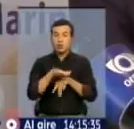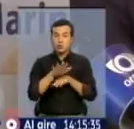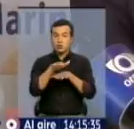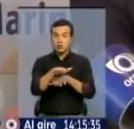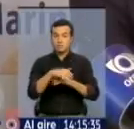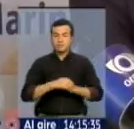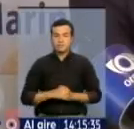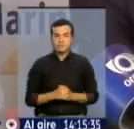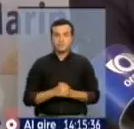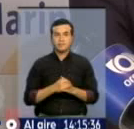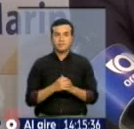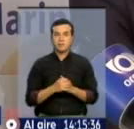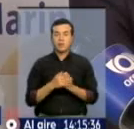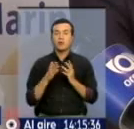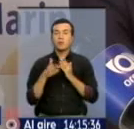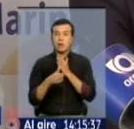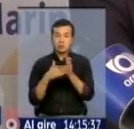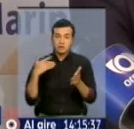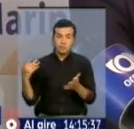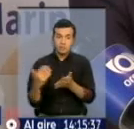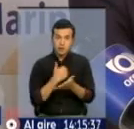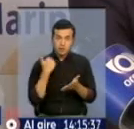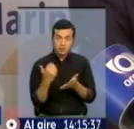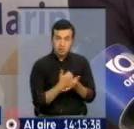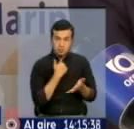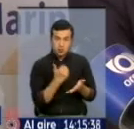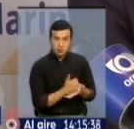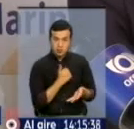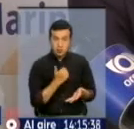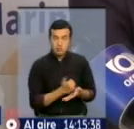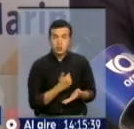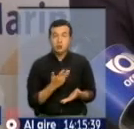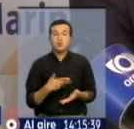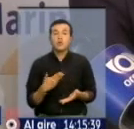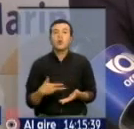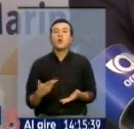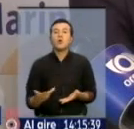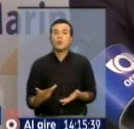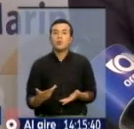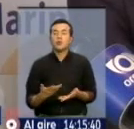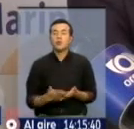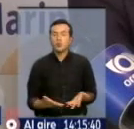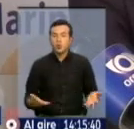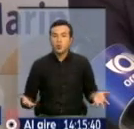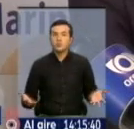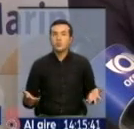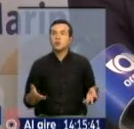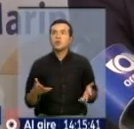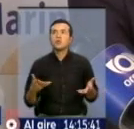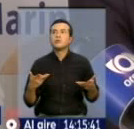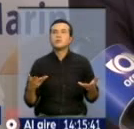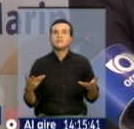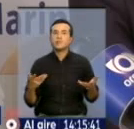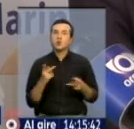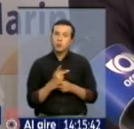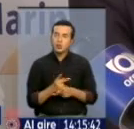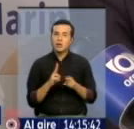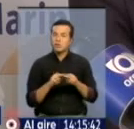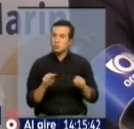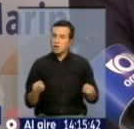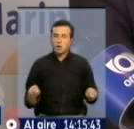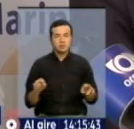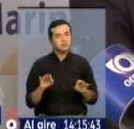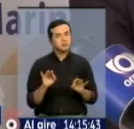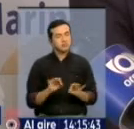lo que es la captura de las especies utilizando prácticas y herramientas ambientalmente